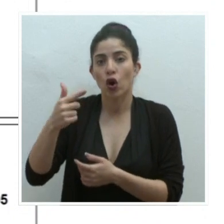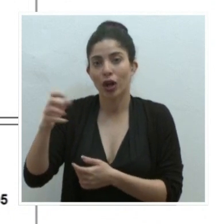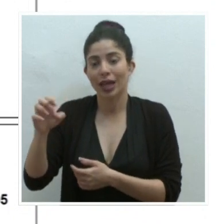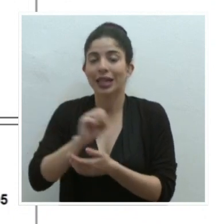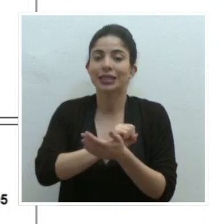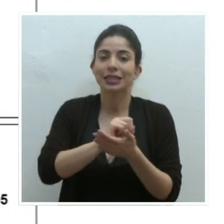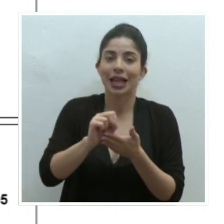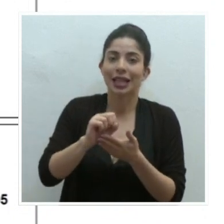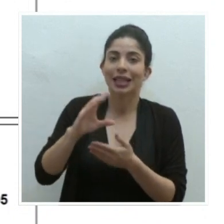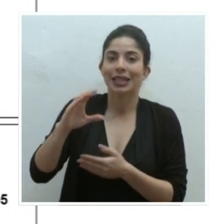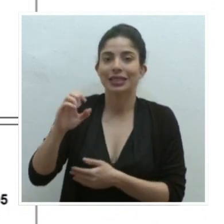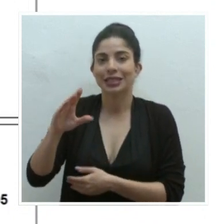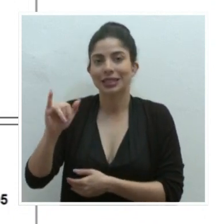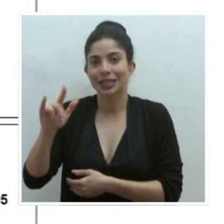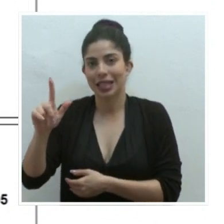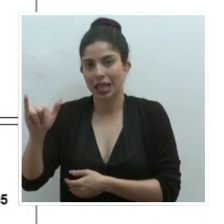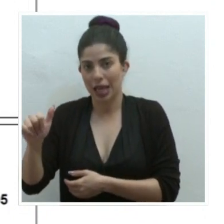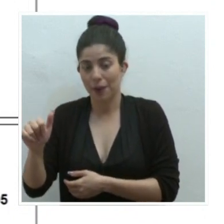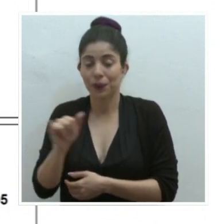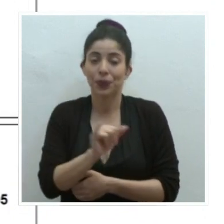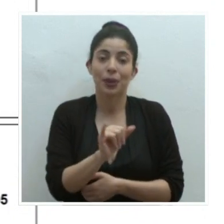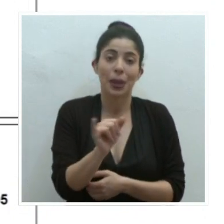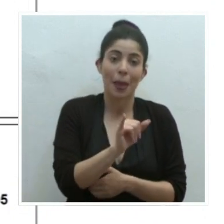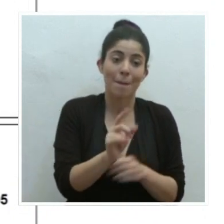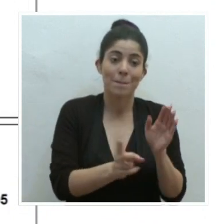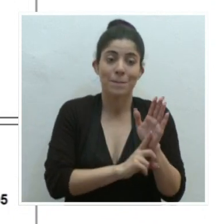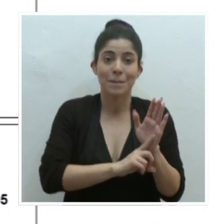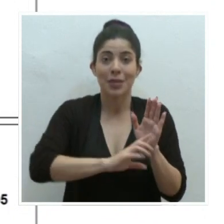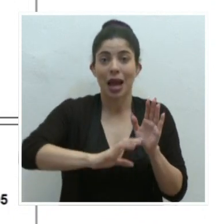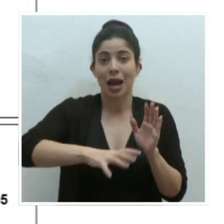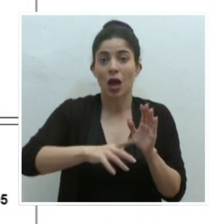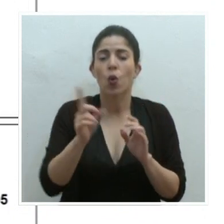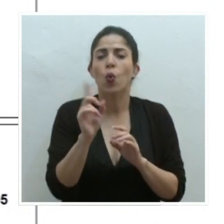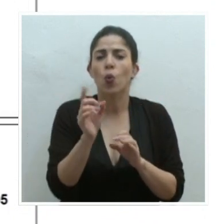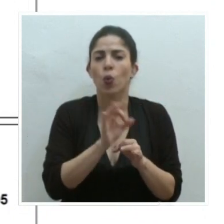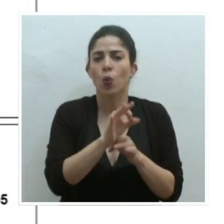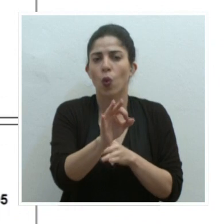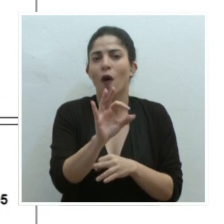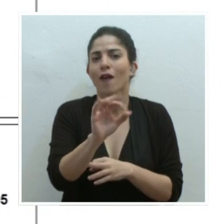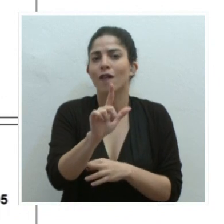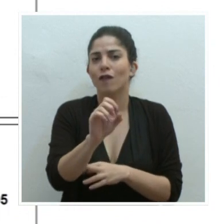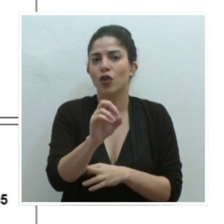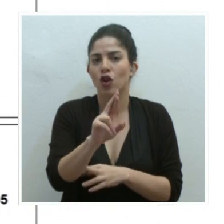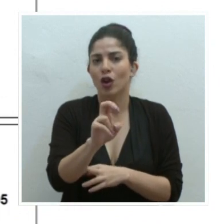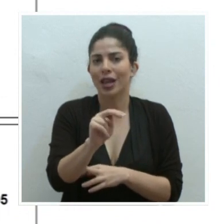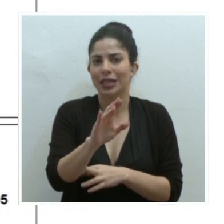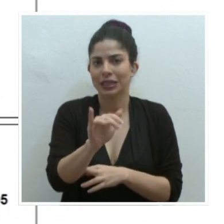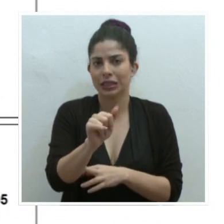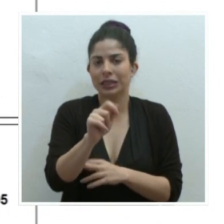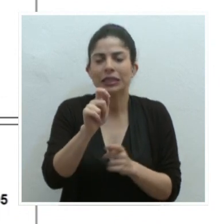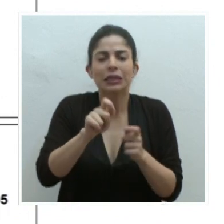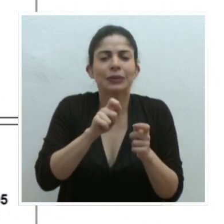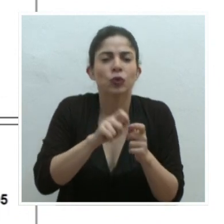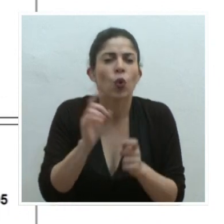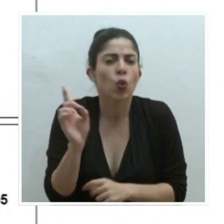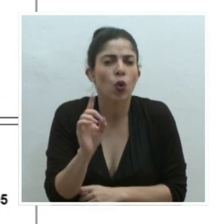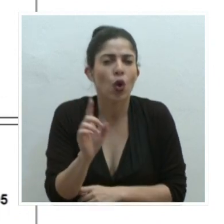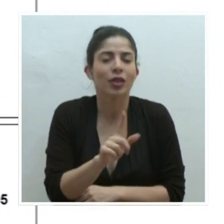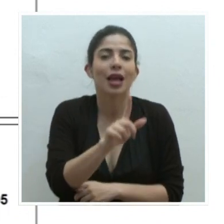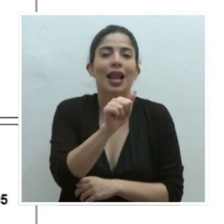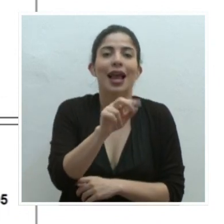Cecilia. Asimismo, se mantiene en condición de alerta naranja el distrito de Florencia, específicamente en las comunidades de